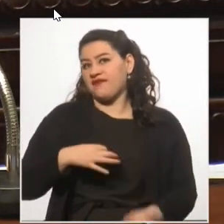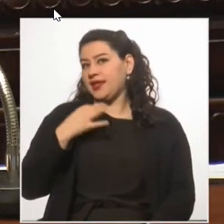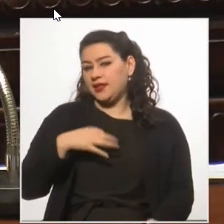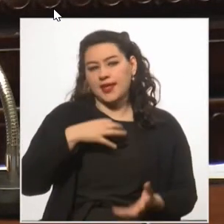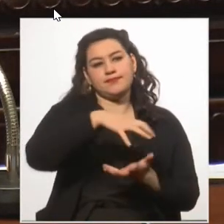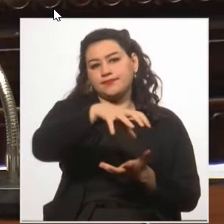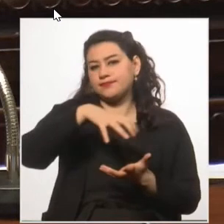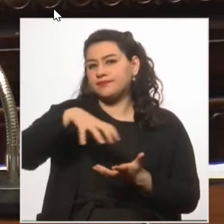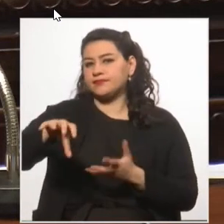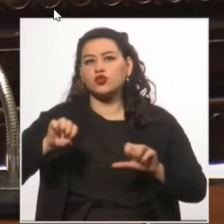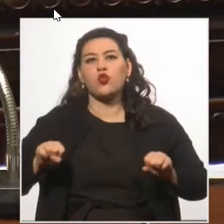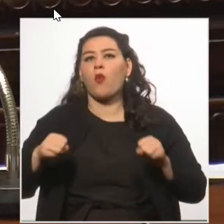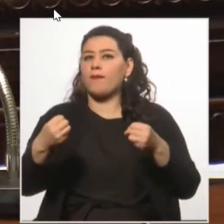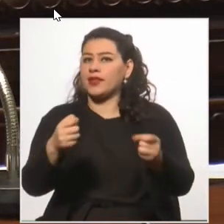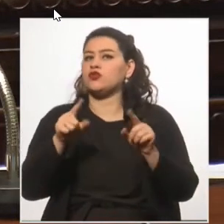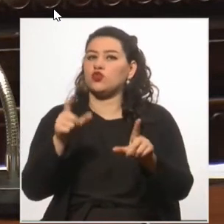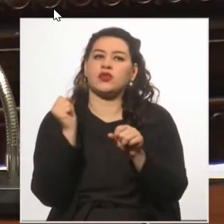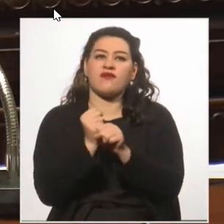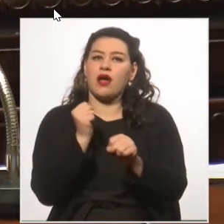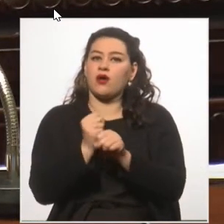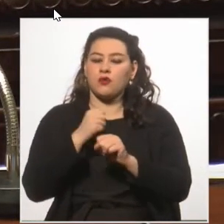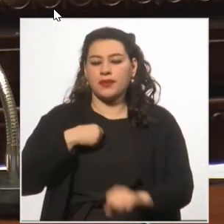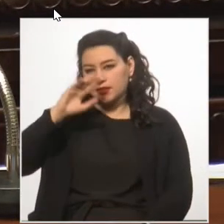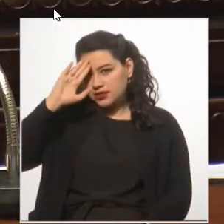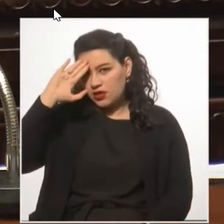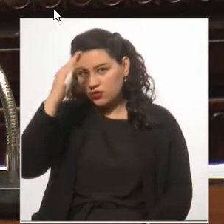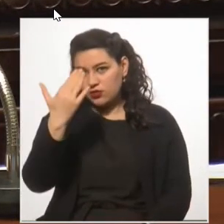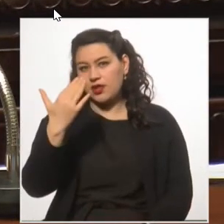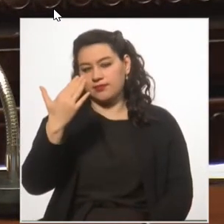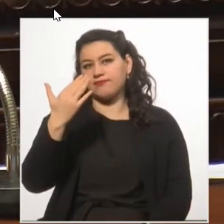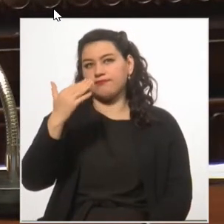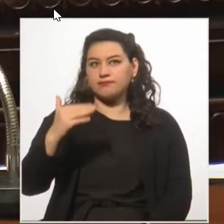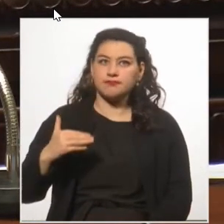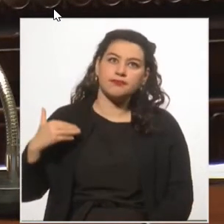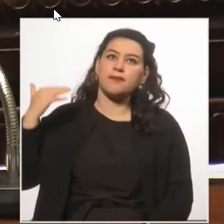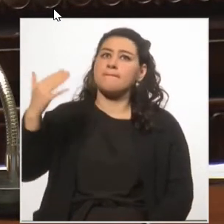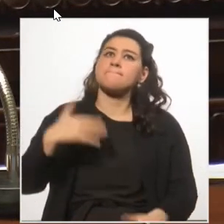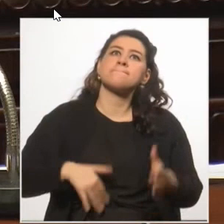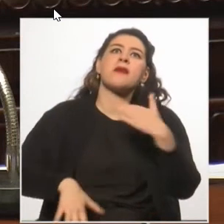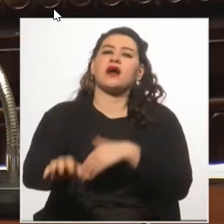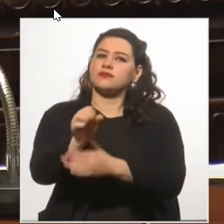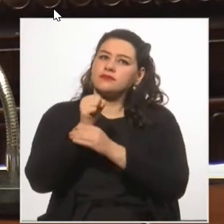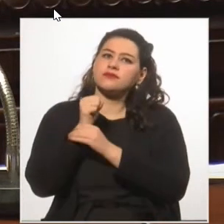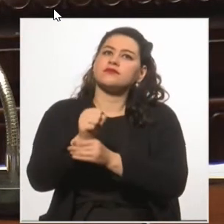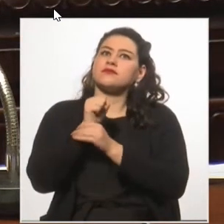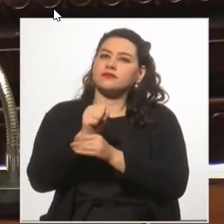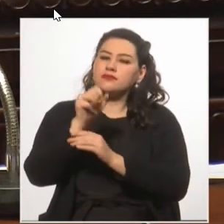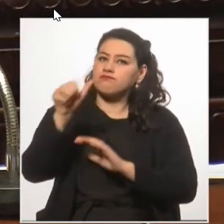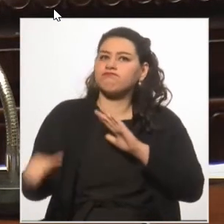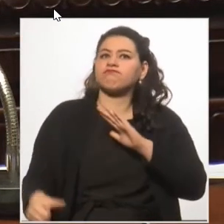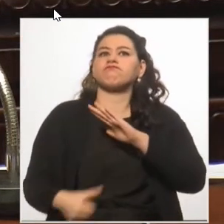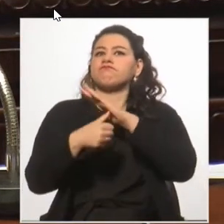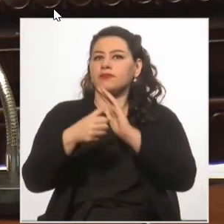país han suspendido sus actividades para saludar la entrada a la posteridad del más ilustre prócer